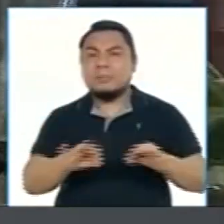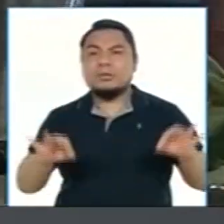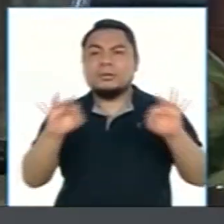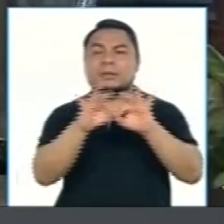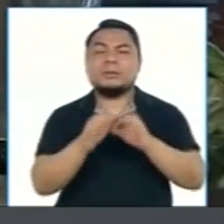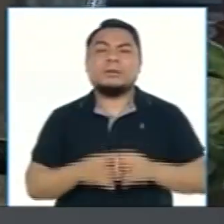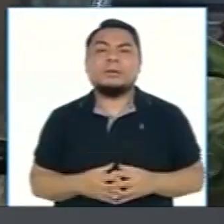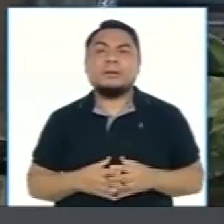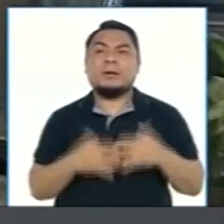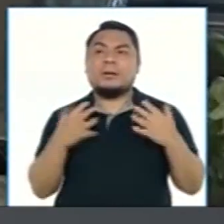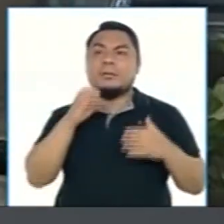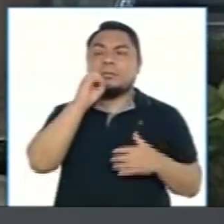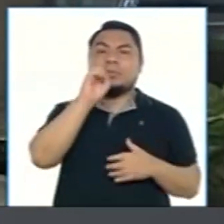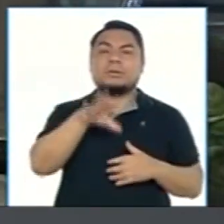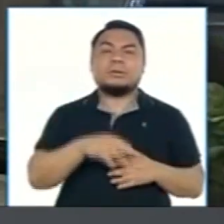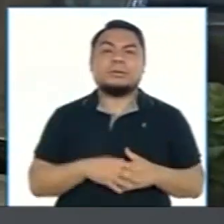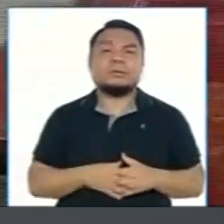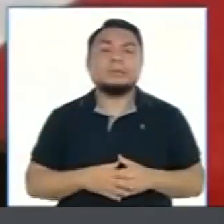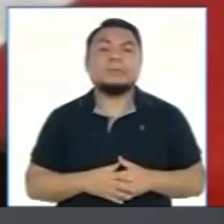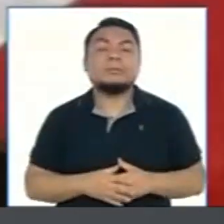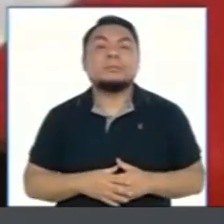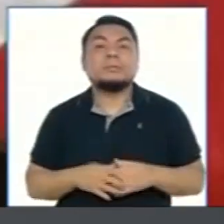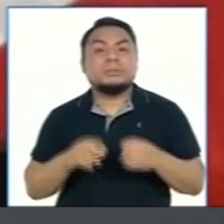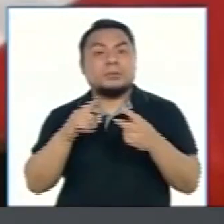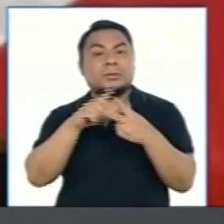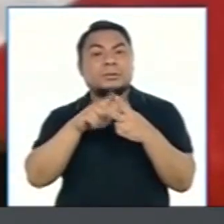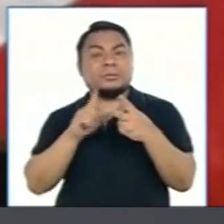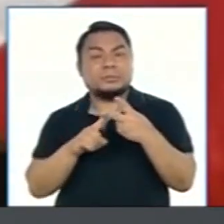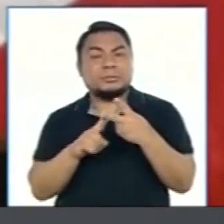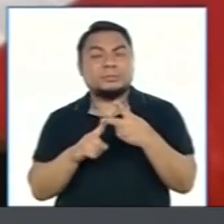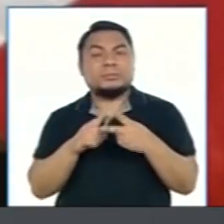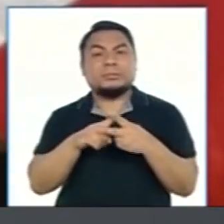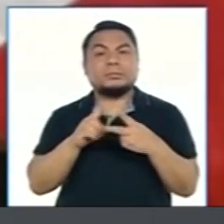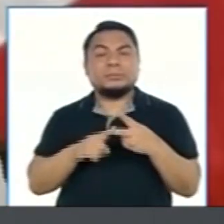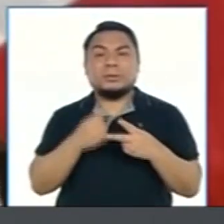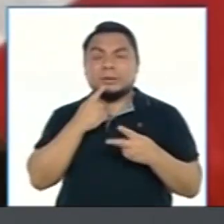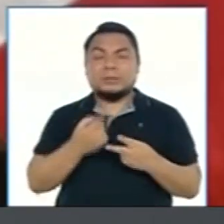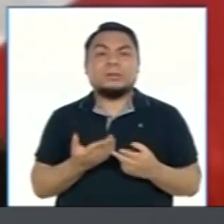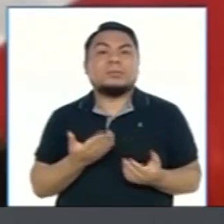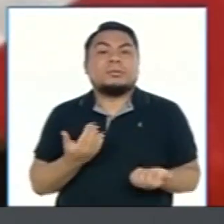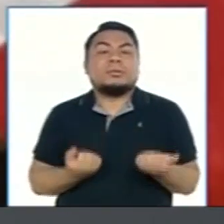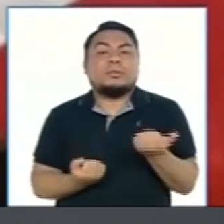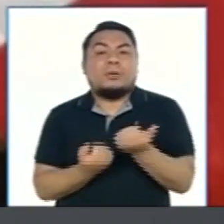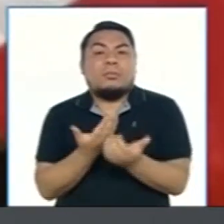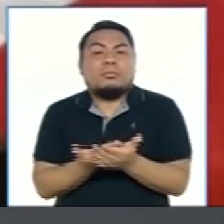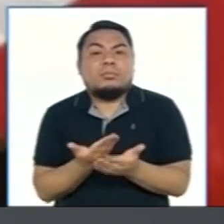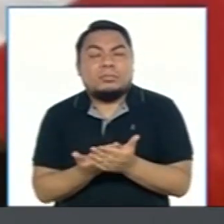importante. Hemos dicho que los dos pilares que sustentan